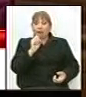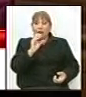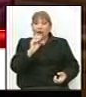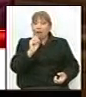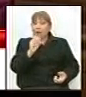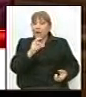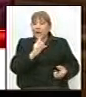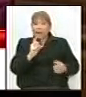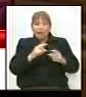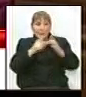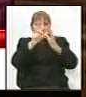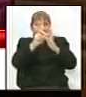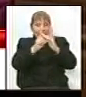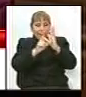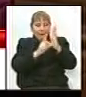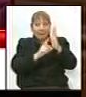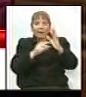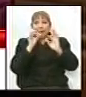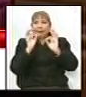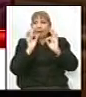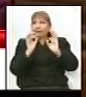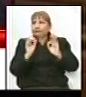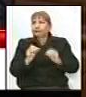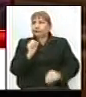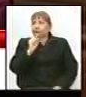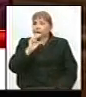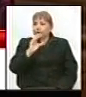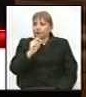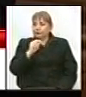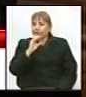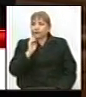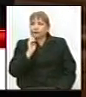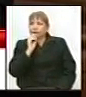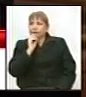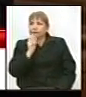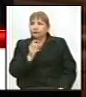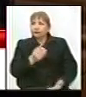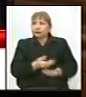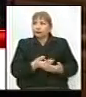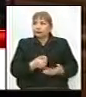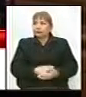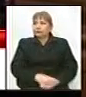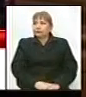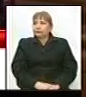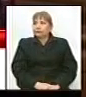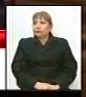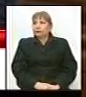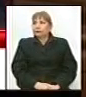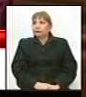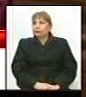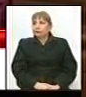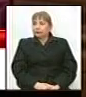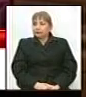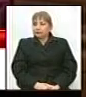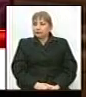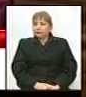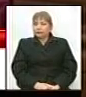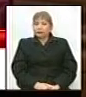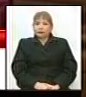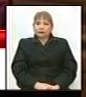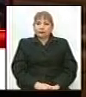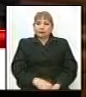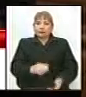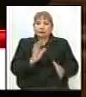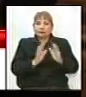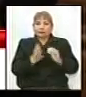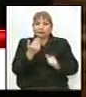al interior de la lista en el preferencial, sino obtuvo el escaño quitándoselo a otro partido en Lima. El escaño